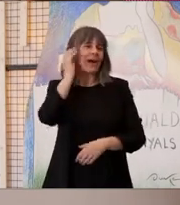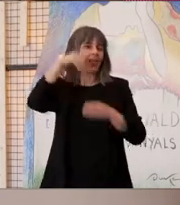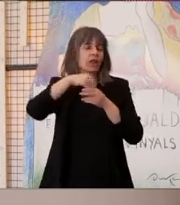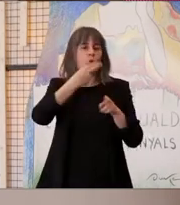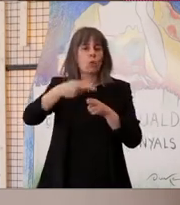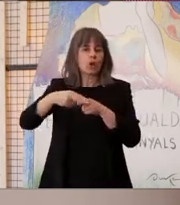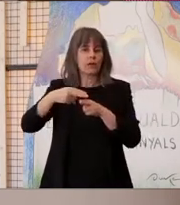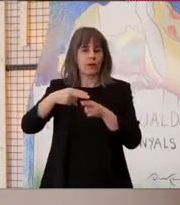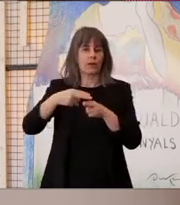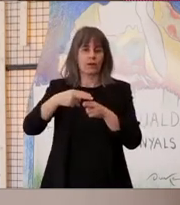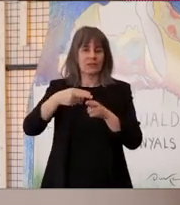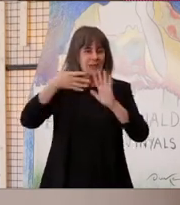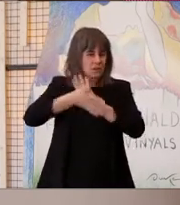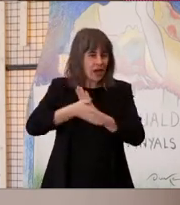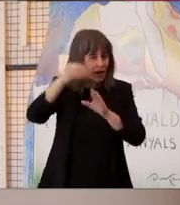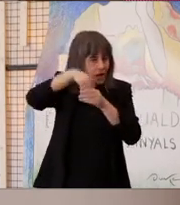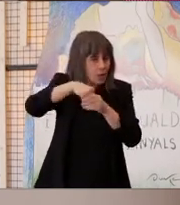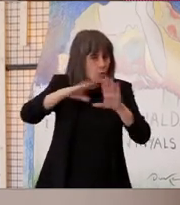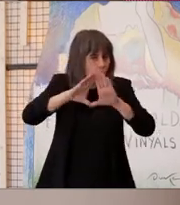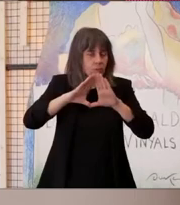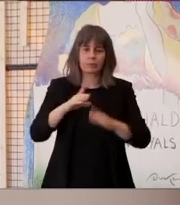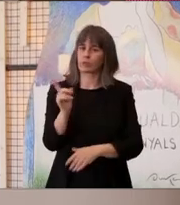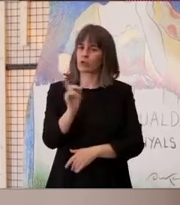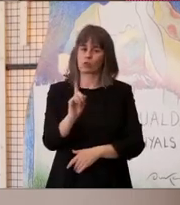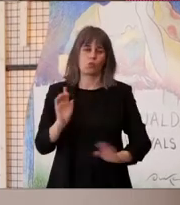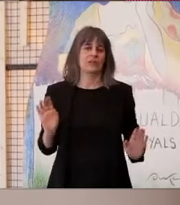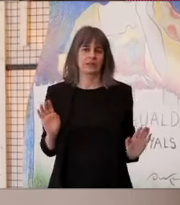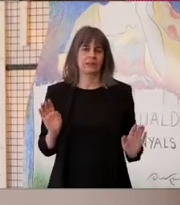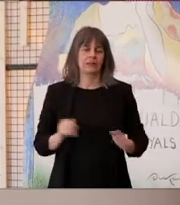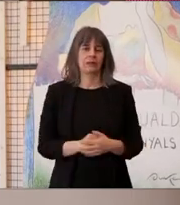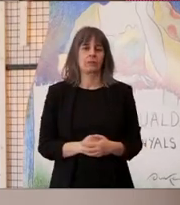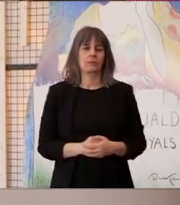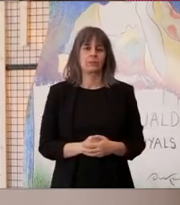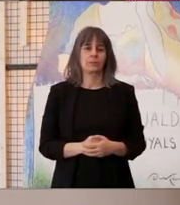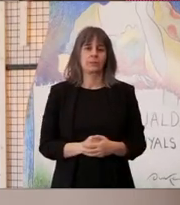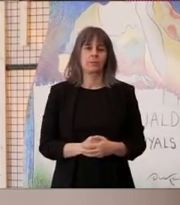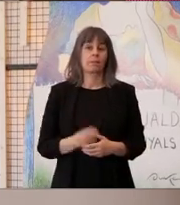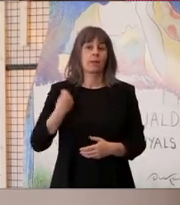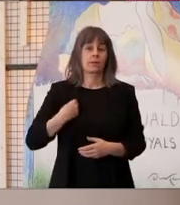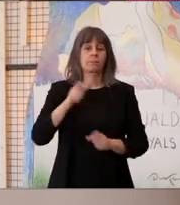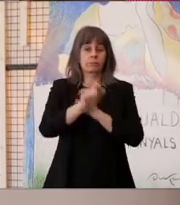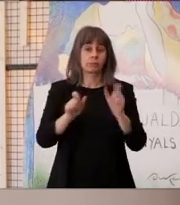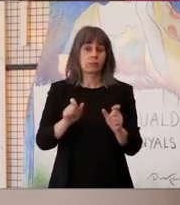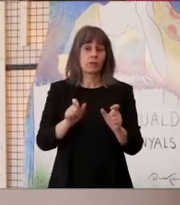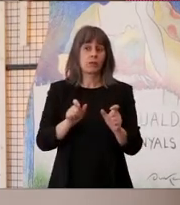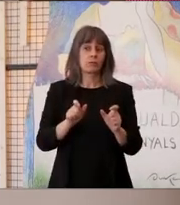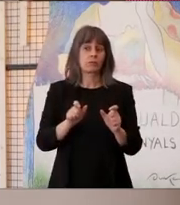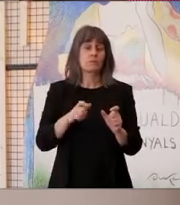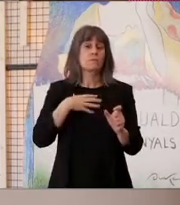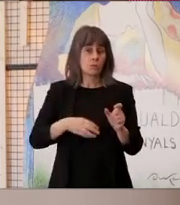es más que haya mujeres en quiero decir se puede hacer políticas